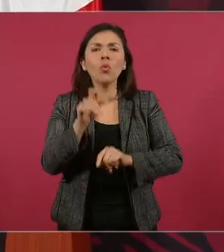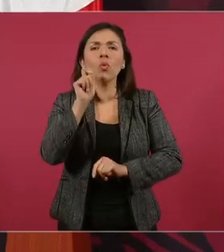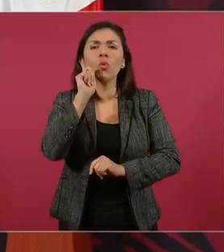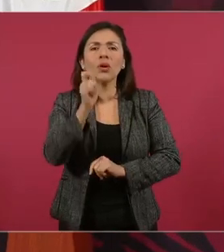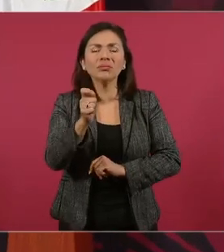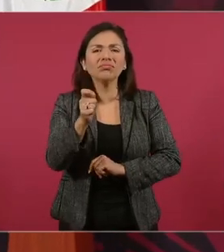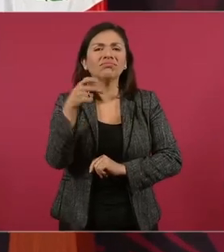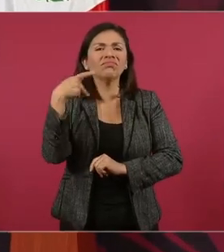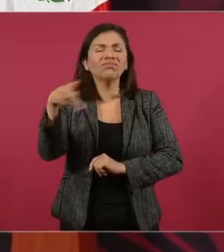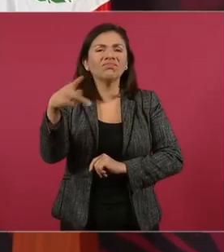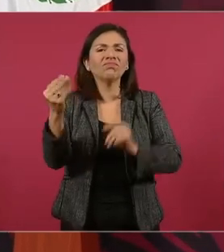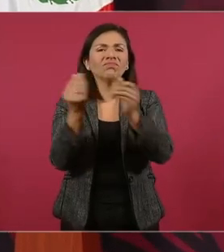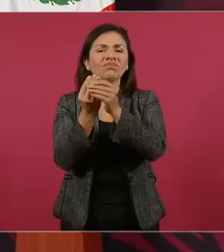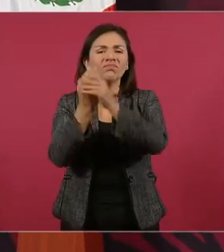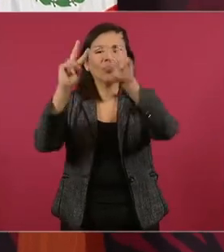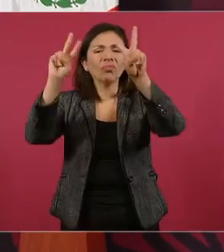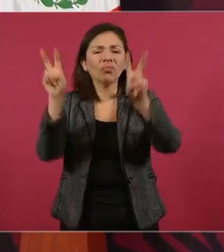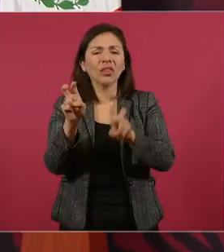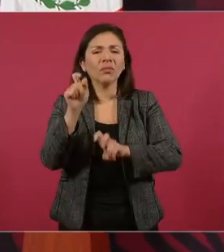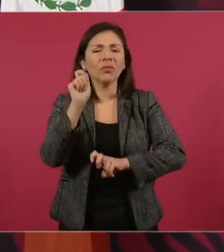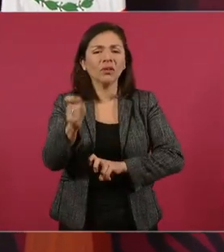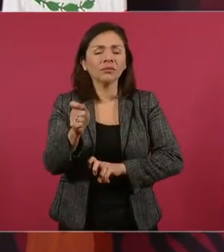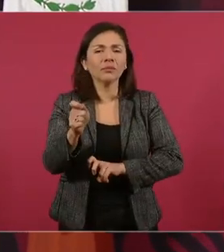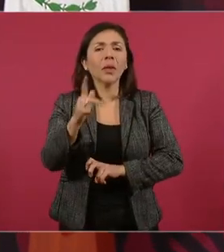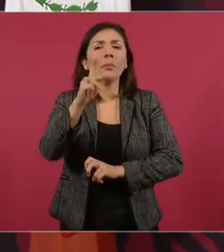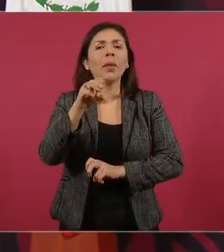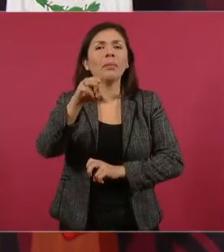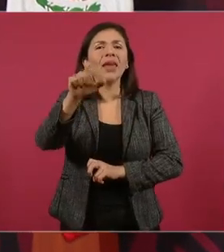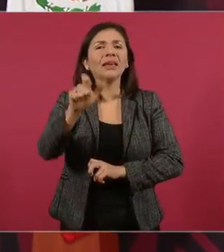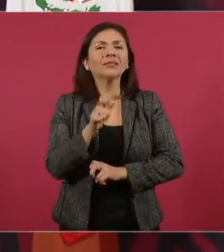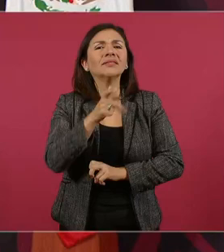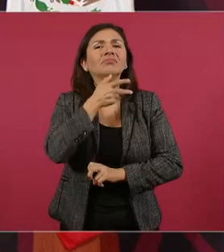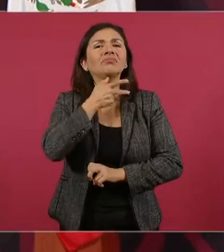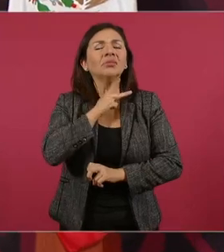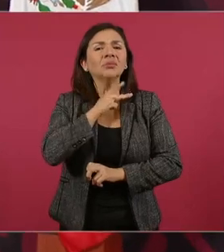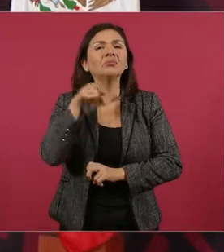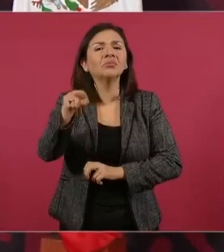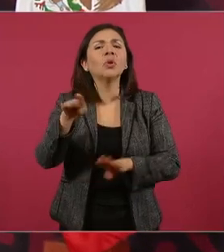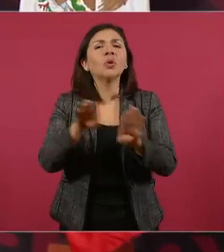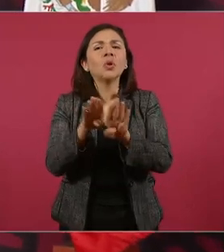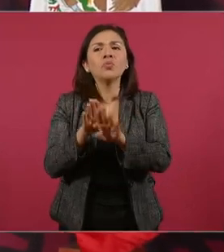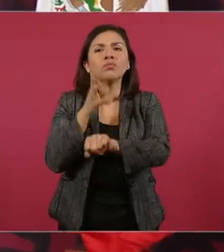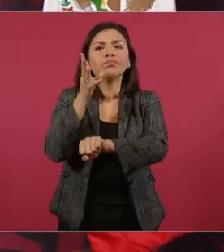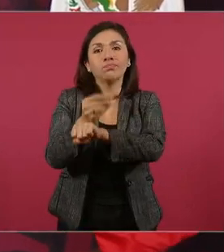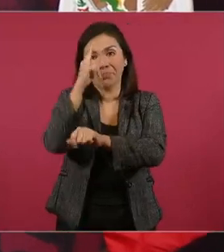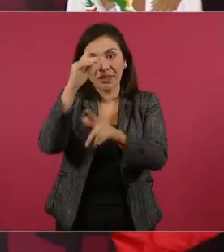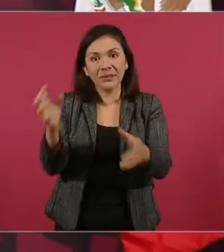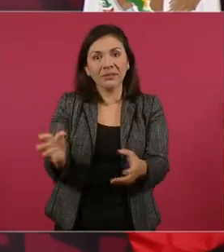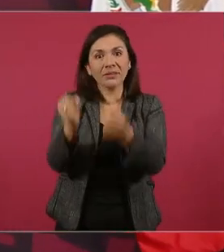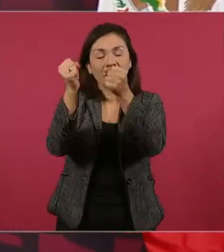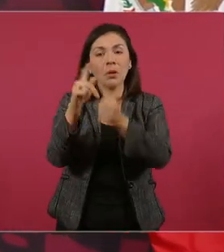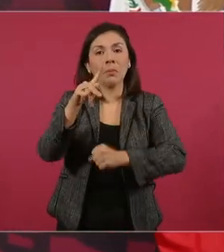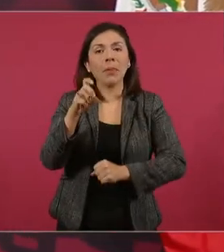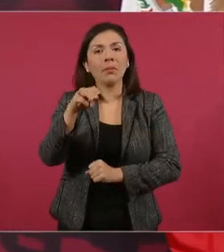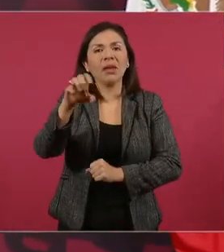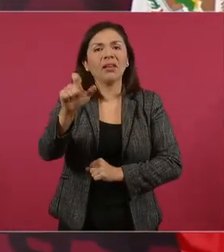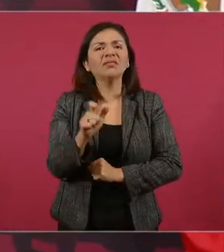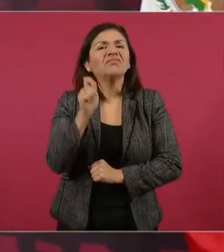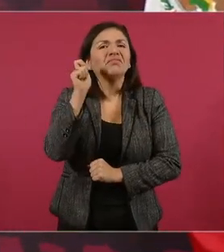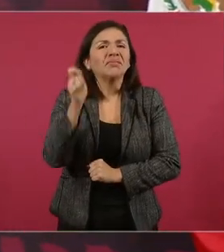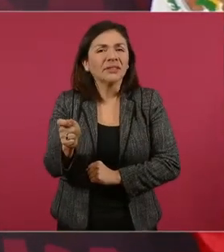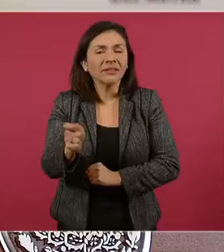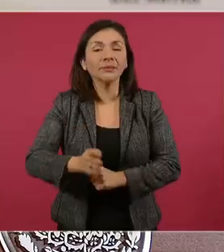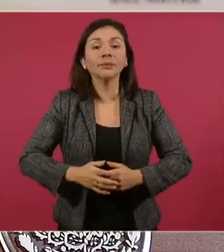la situación en Pemex, cómo se ha llevado a cabo el rescate de Pemex.